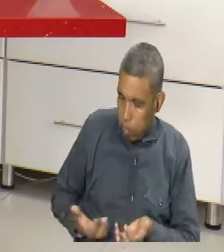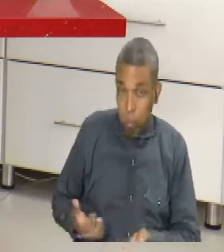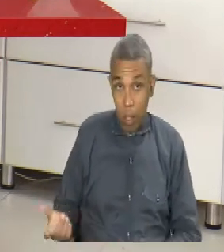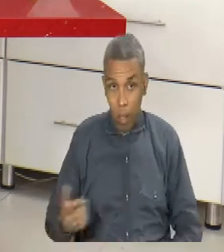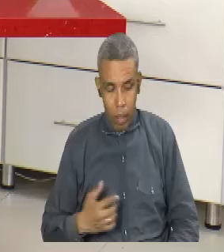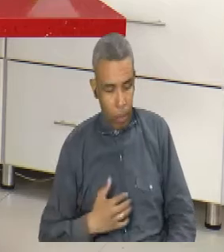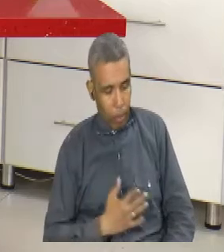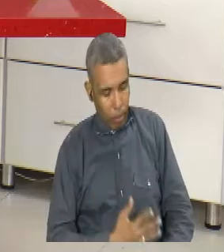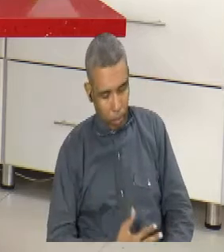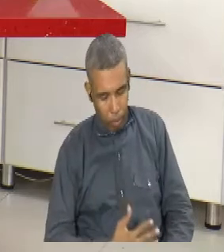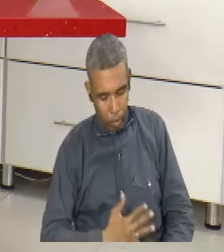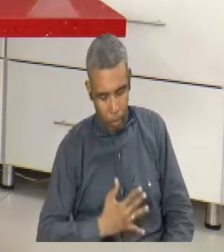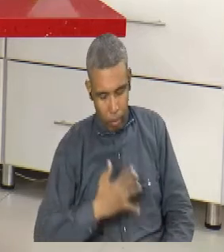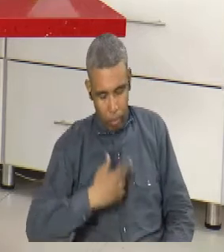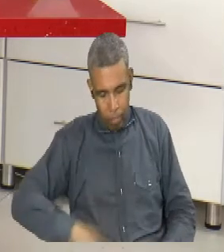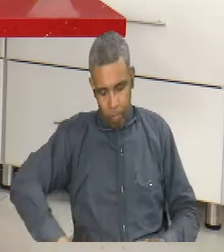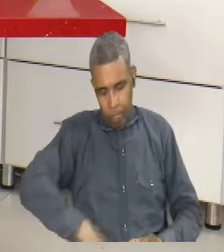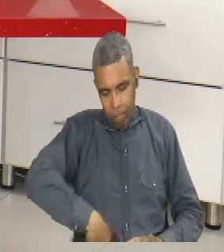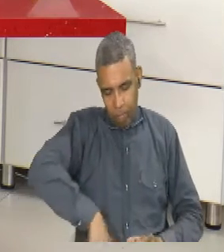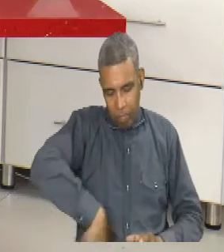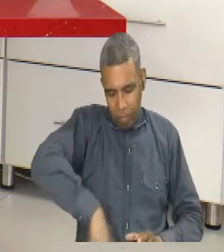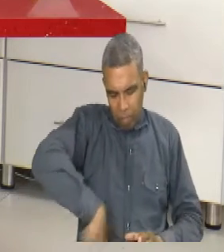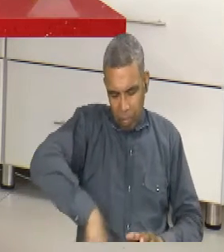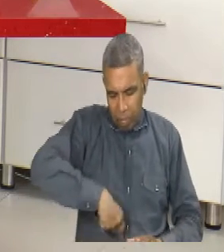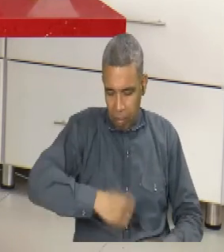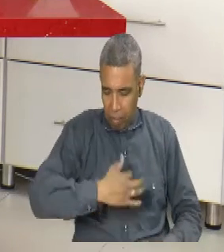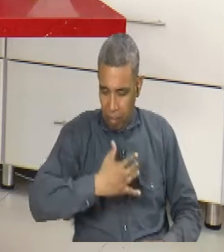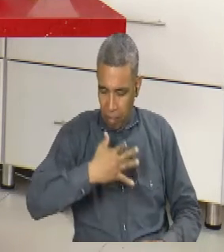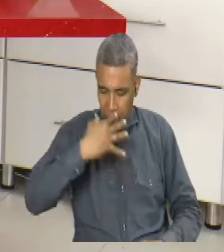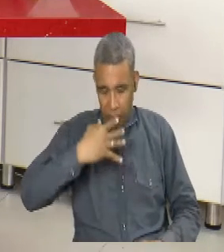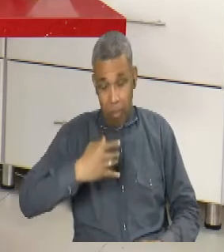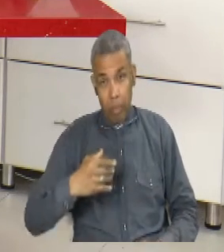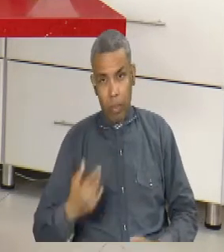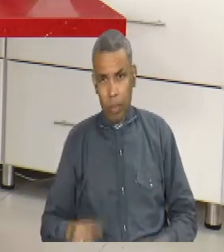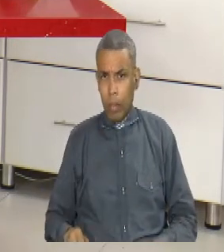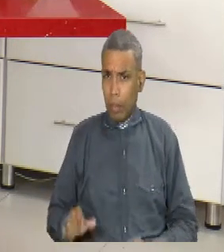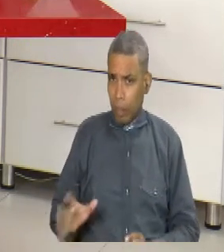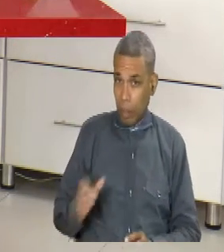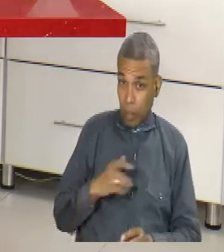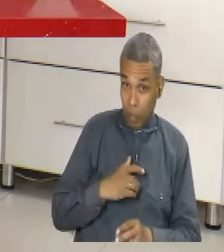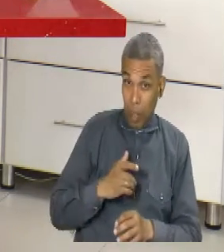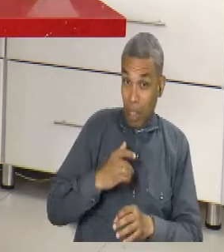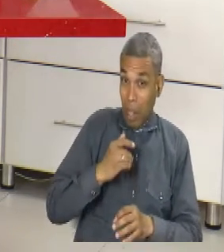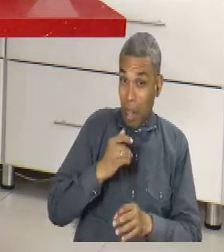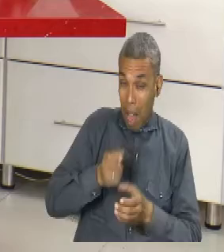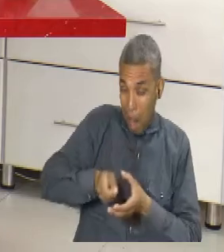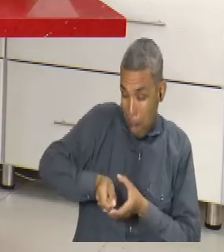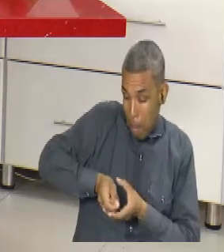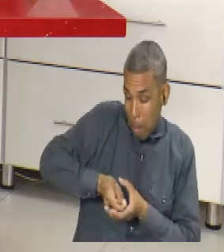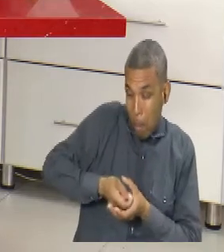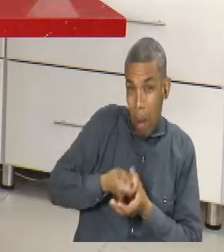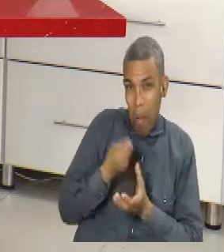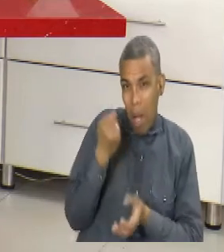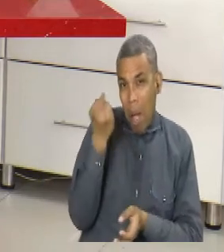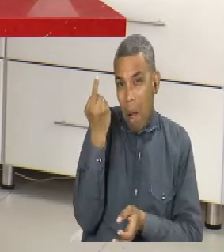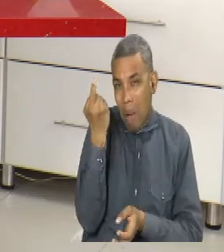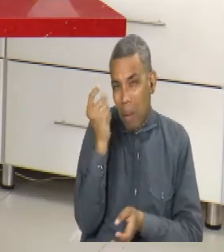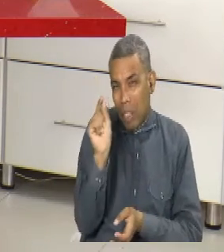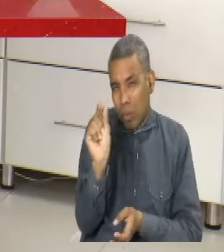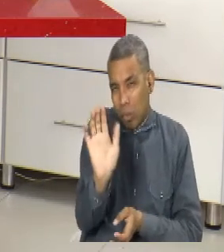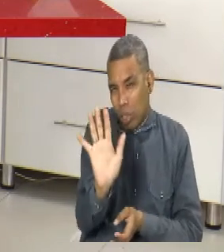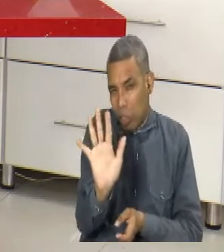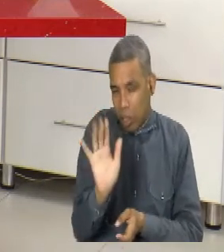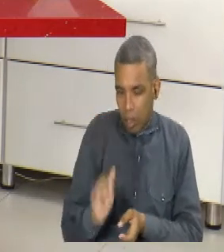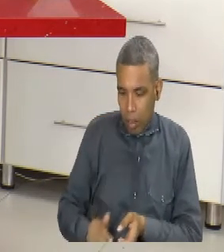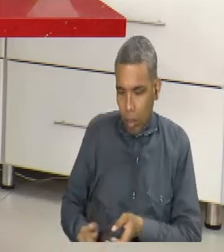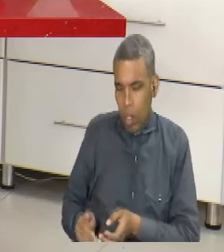la incisión a las papas se notaban ya blanditas, se sentían ya blanditas. Les falta un poquitico. La idea es que queden